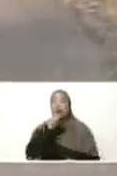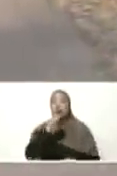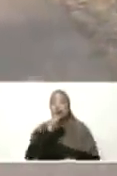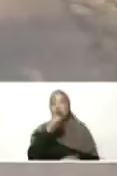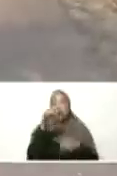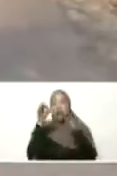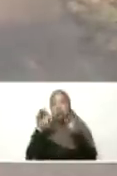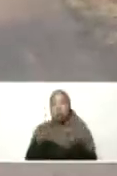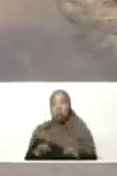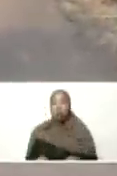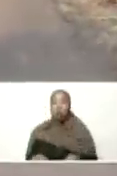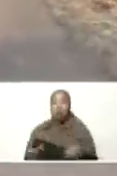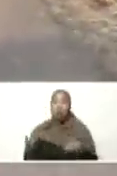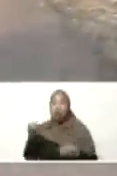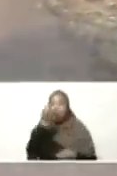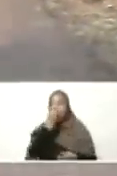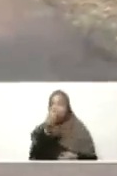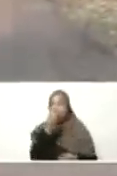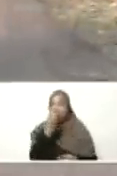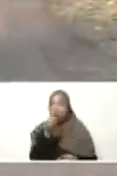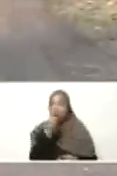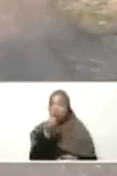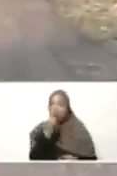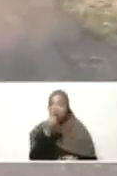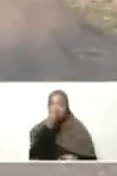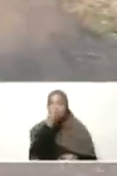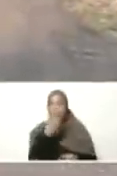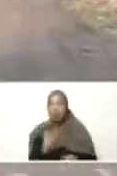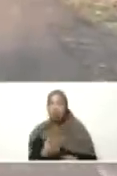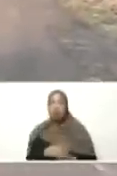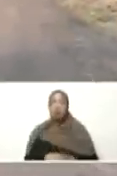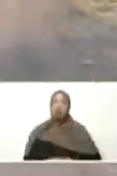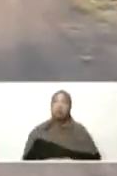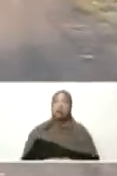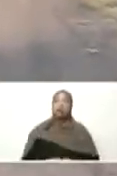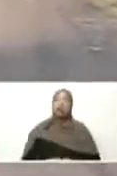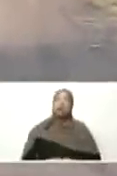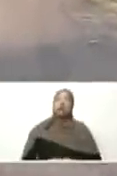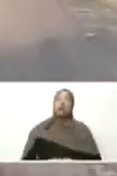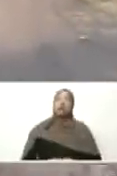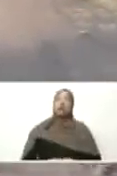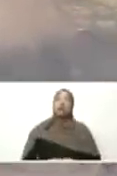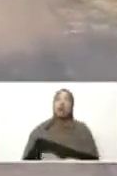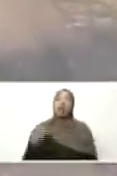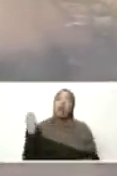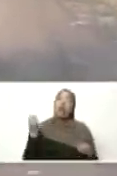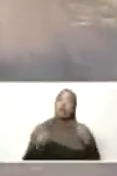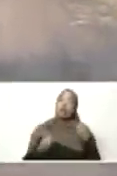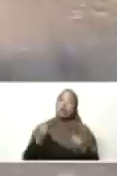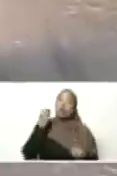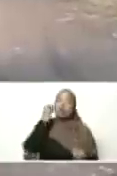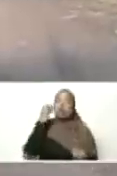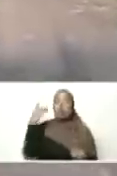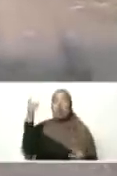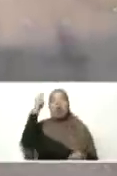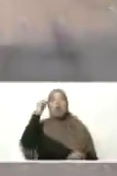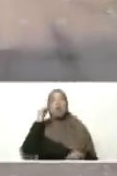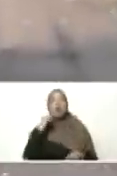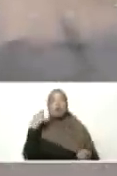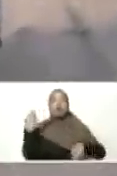seguridad, la alimentación. Bueno, precisamente, bueno, es la creación. La revolución